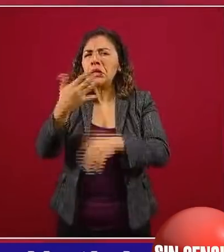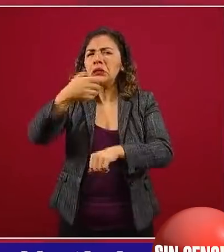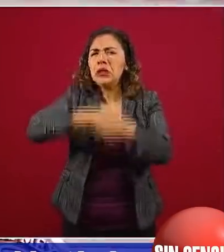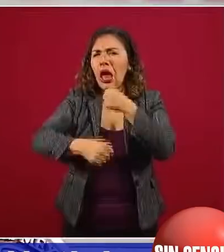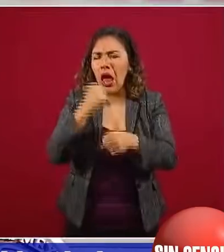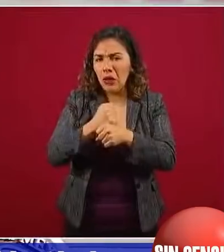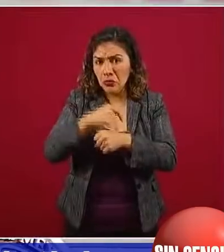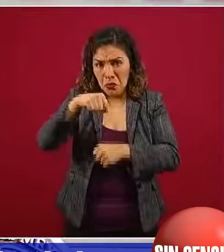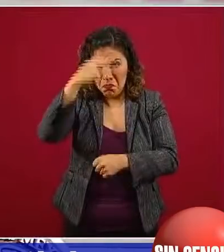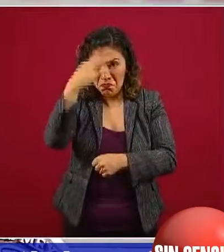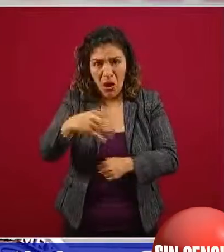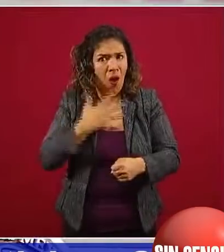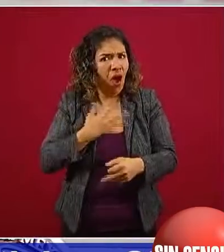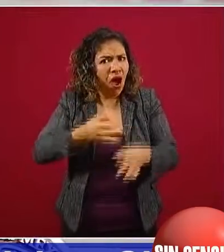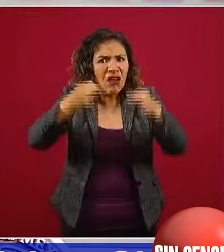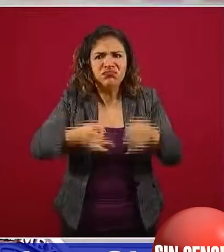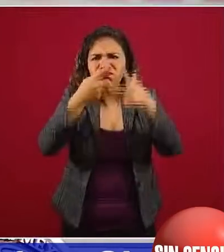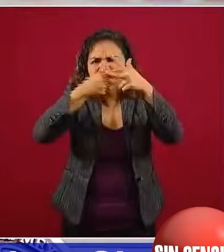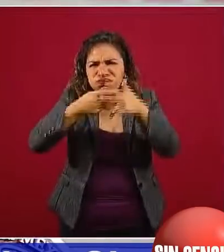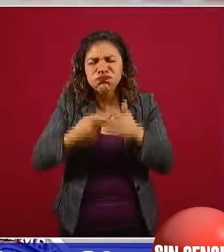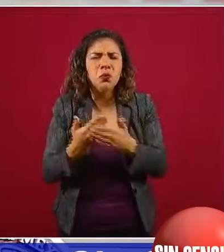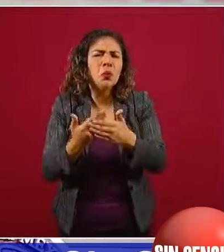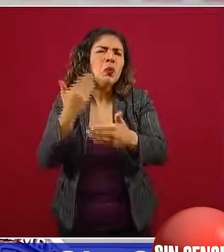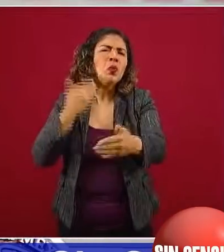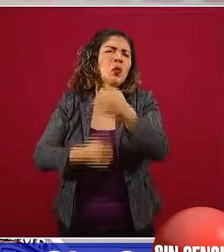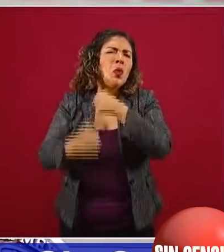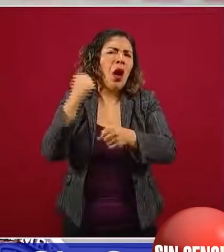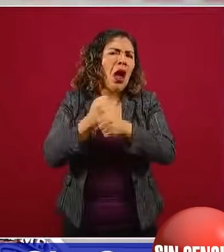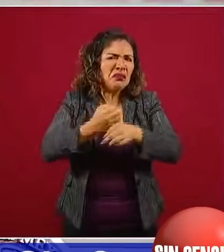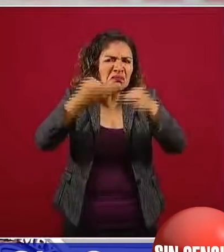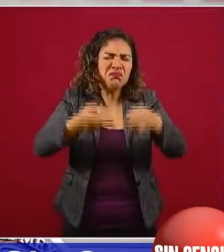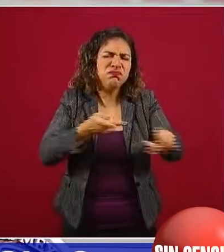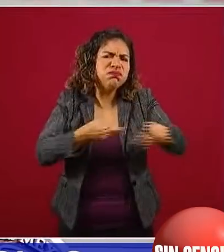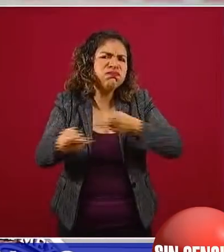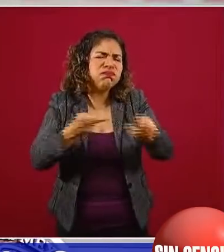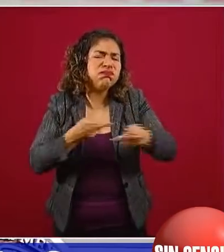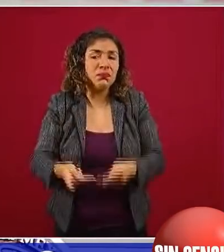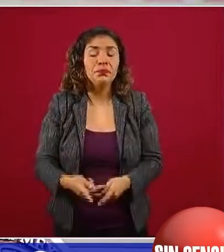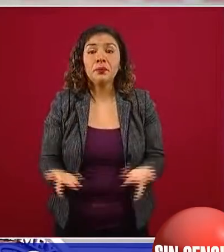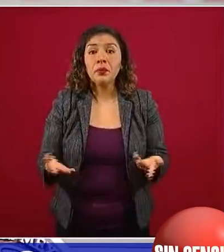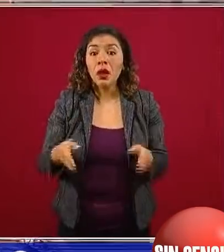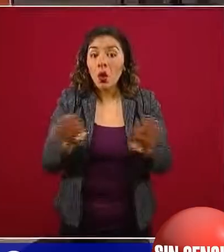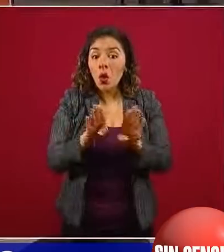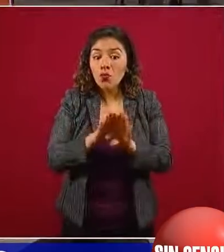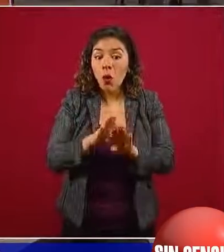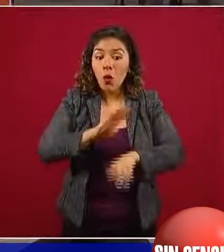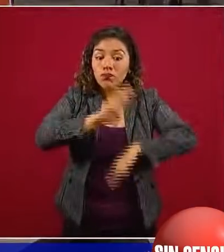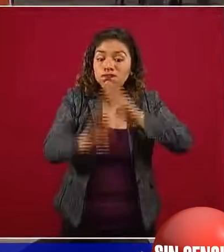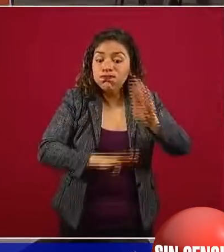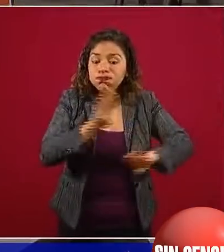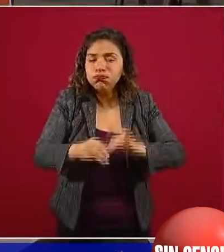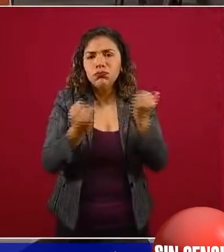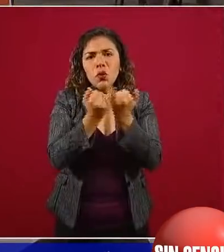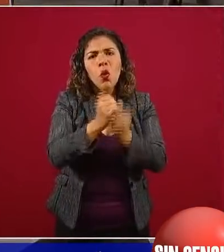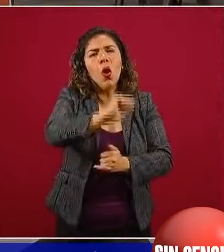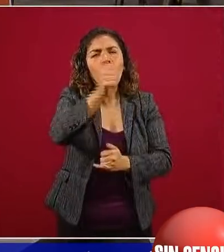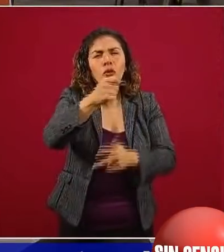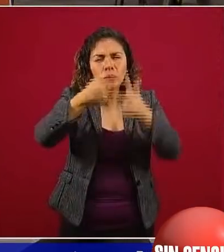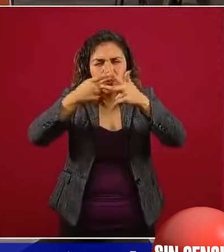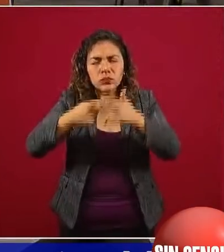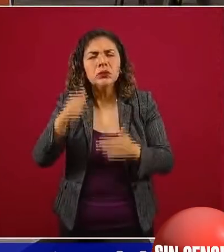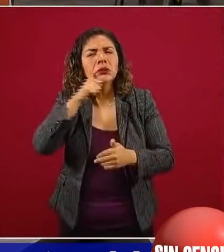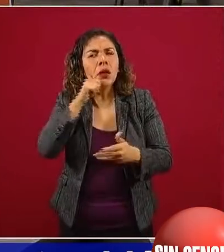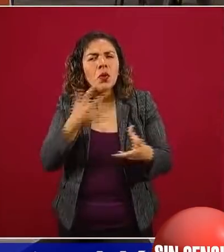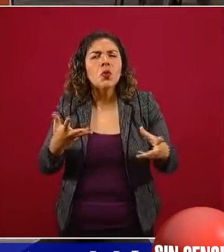buenas estadísticas de mortalidad desde hace mucho tiempo y la mortalidad, así como otras estadísticas vitales, las